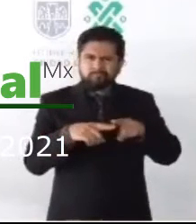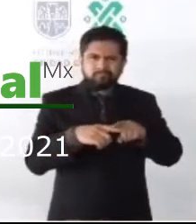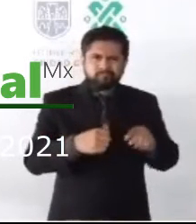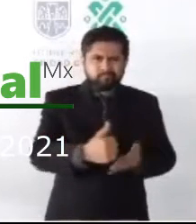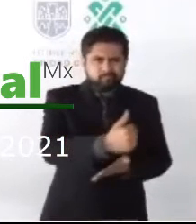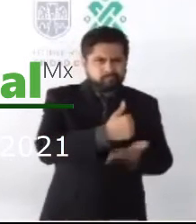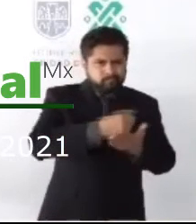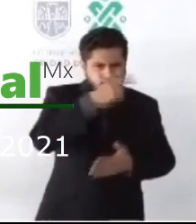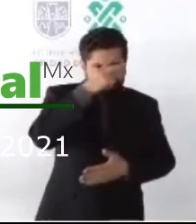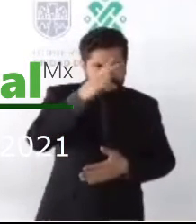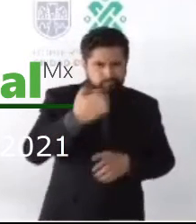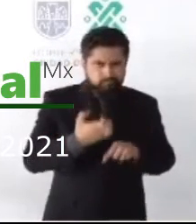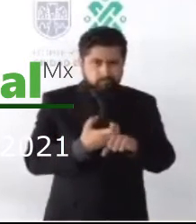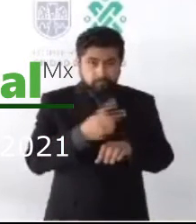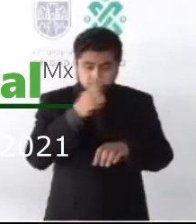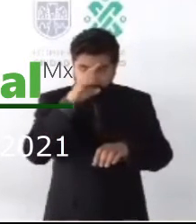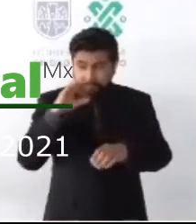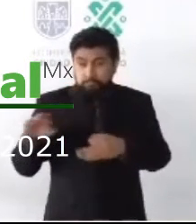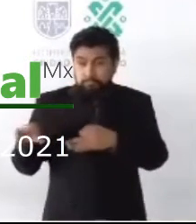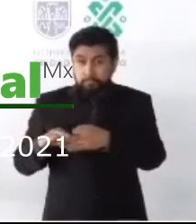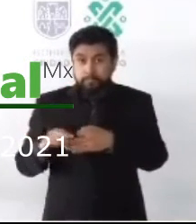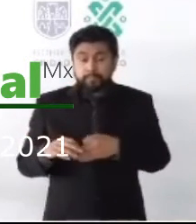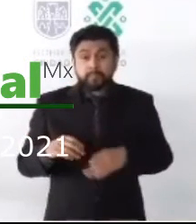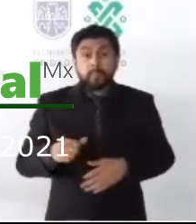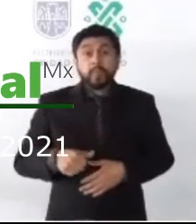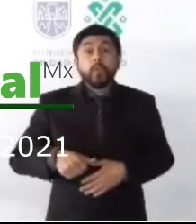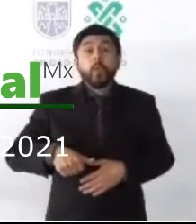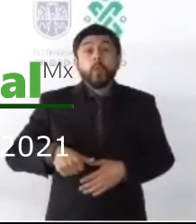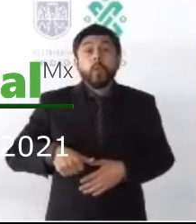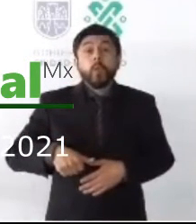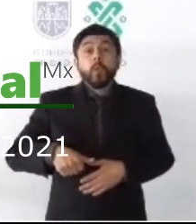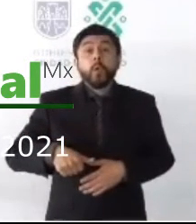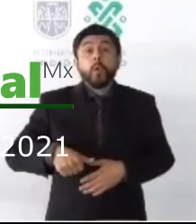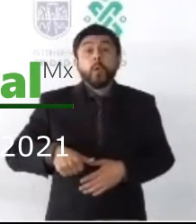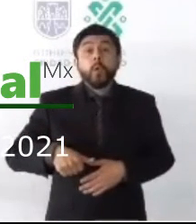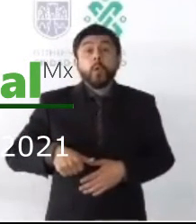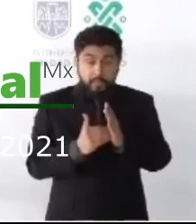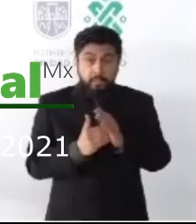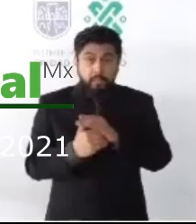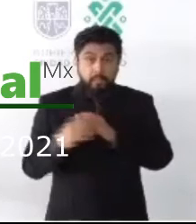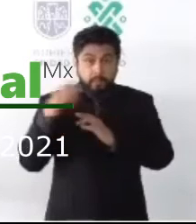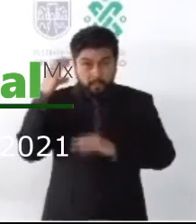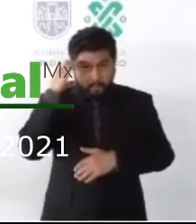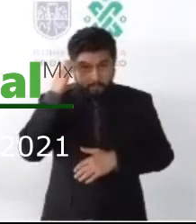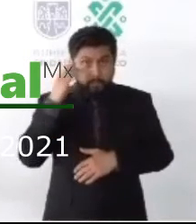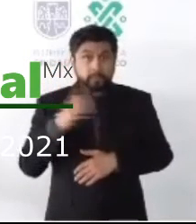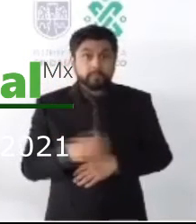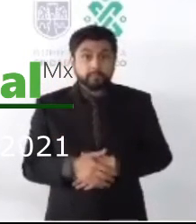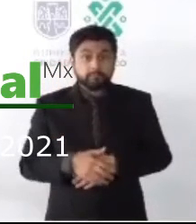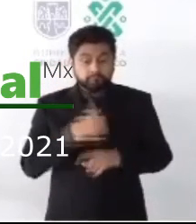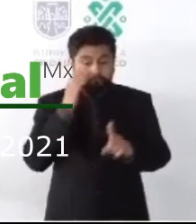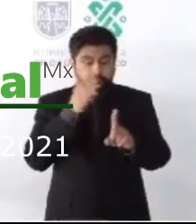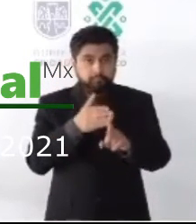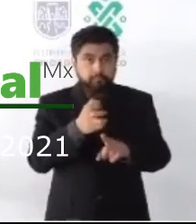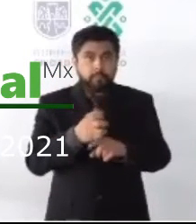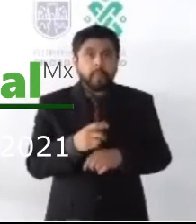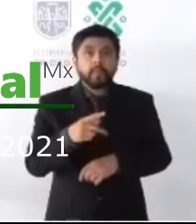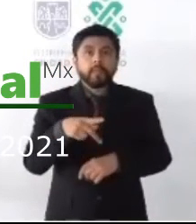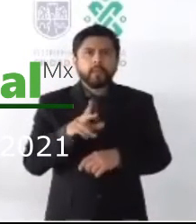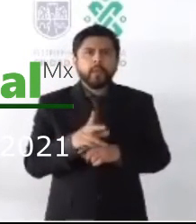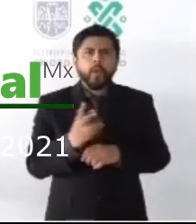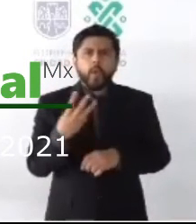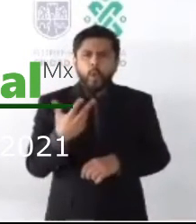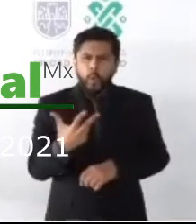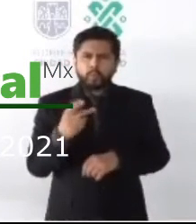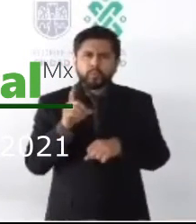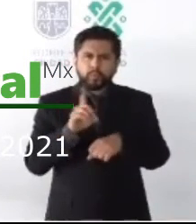metropolitana. Se va a llegar a 11.000 camas prácticamente, aun cuando hemos tenido esta disminución en los últimos 8 días.